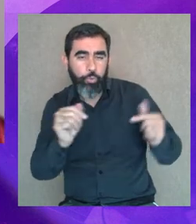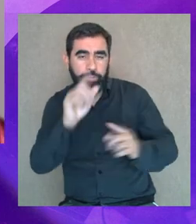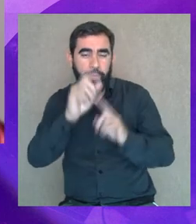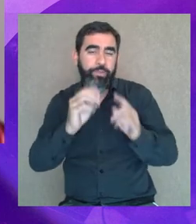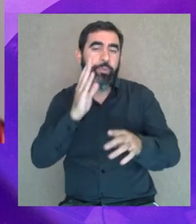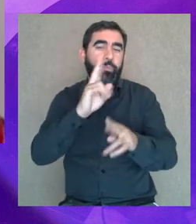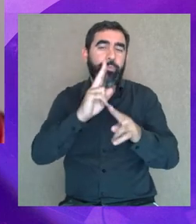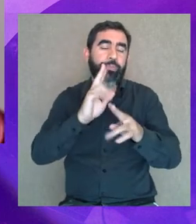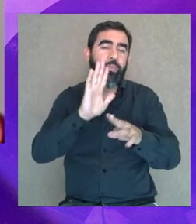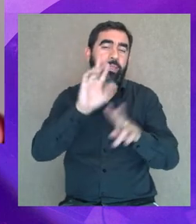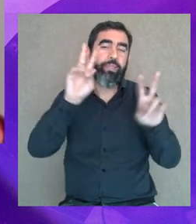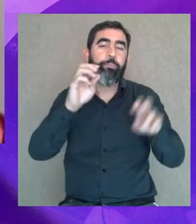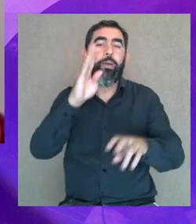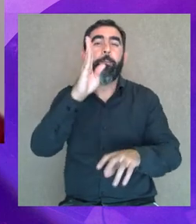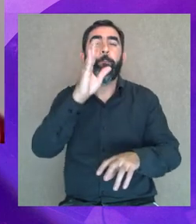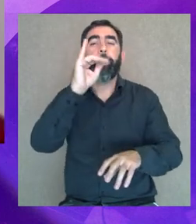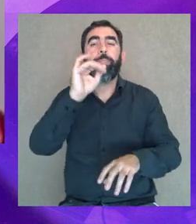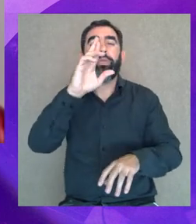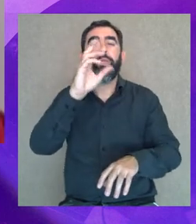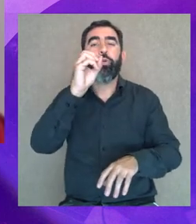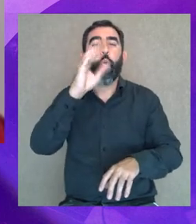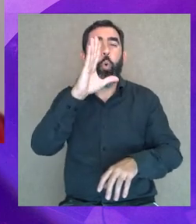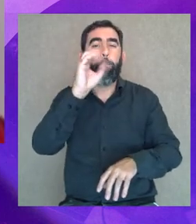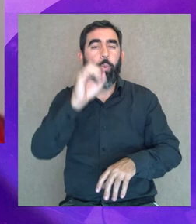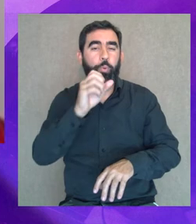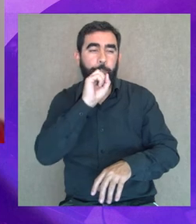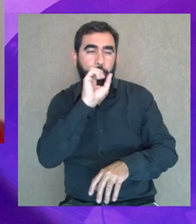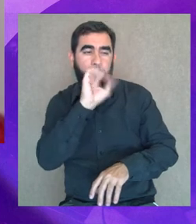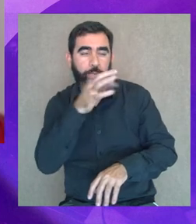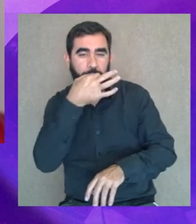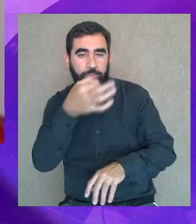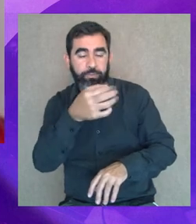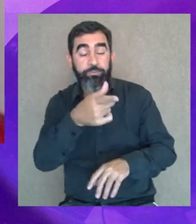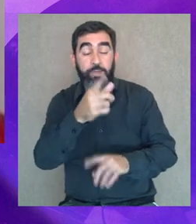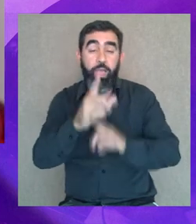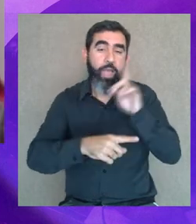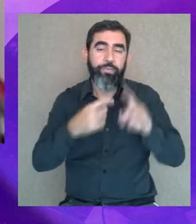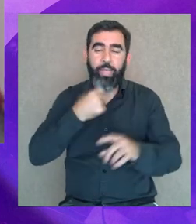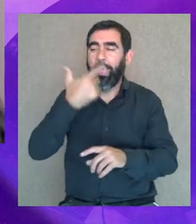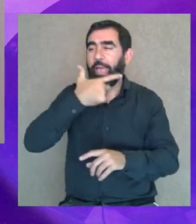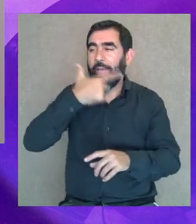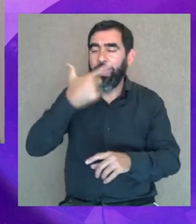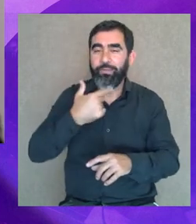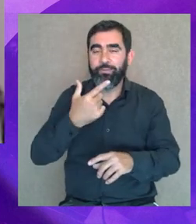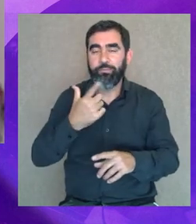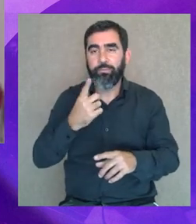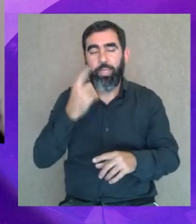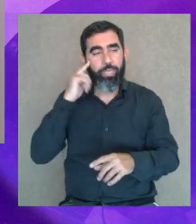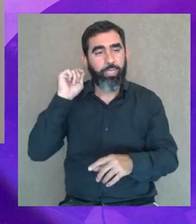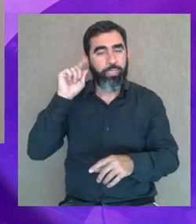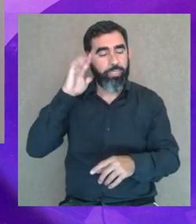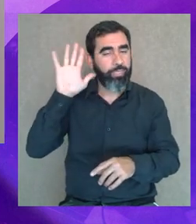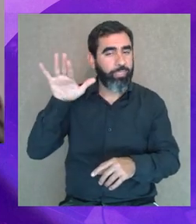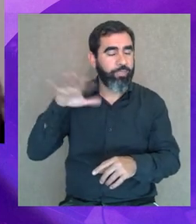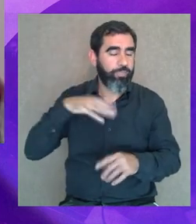cargaditos a veces de desubicados en cierto modo y que nosotros hacíamos jajaja lo creíamos si nos hacíamos